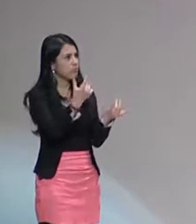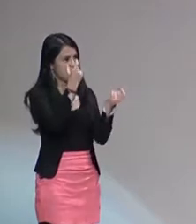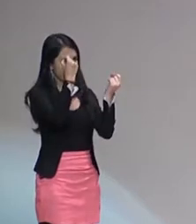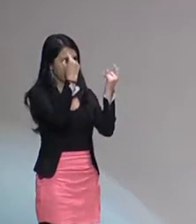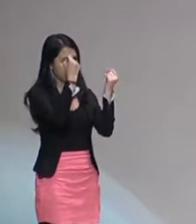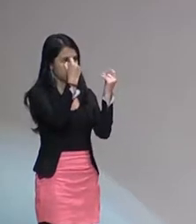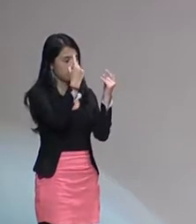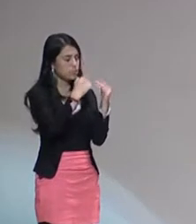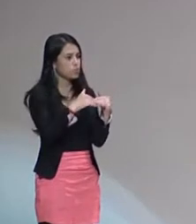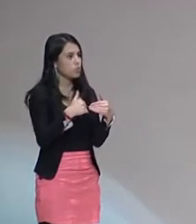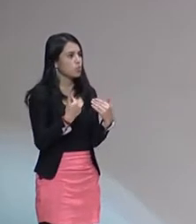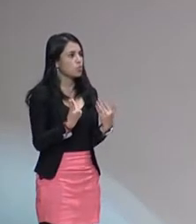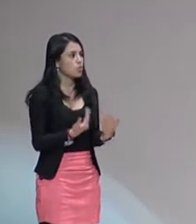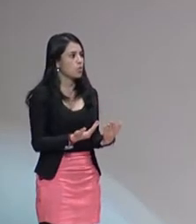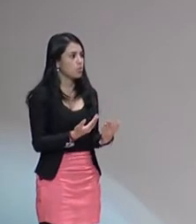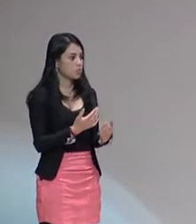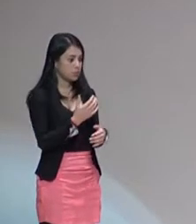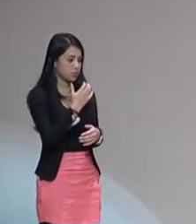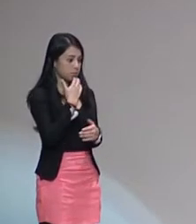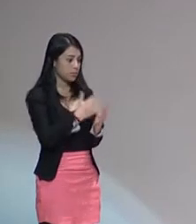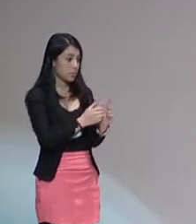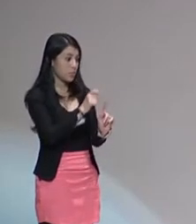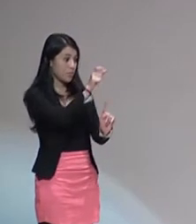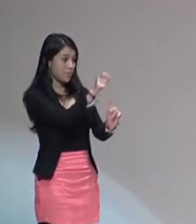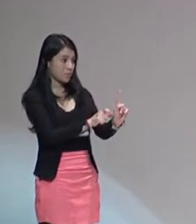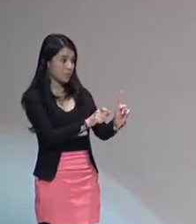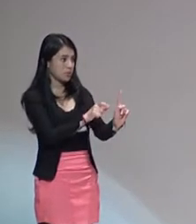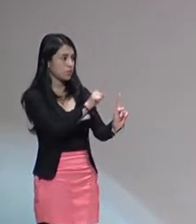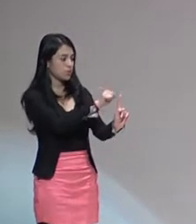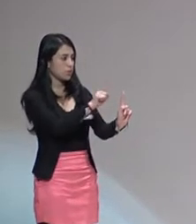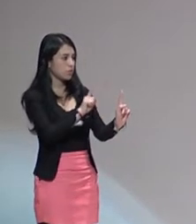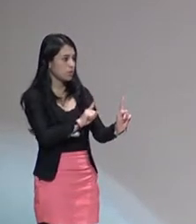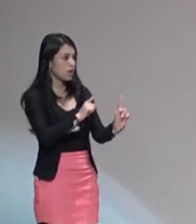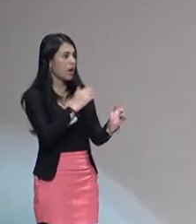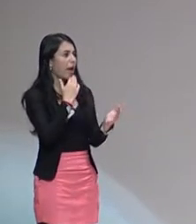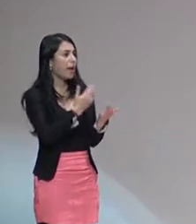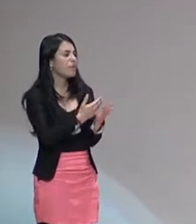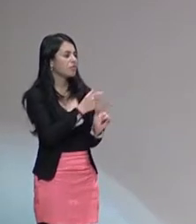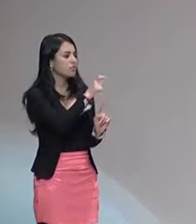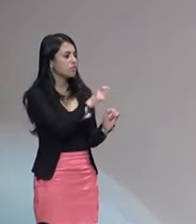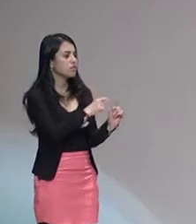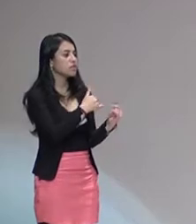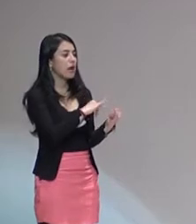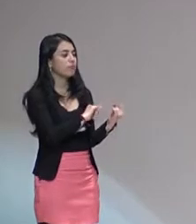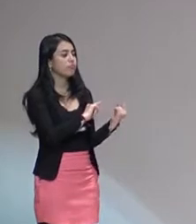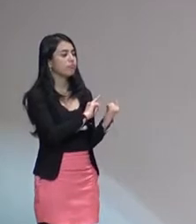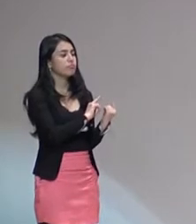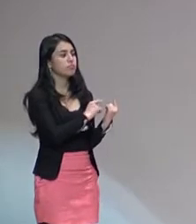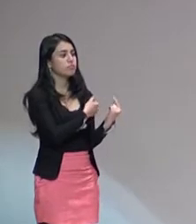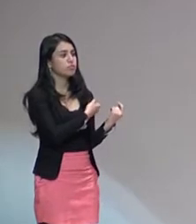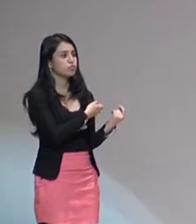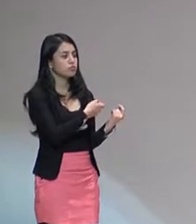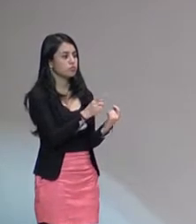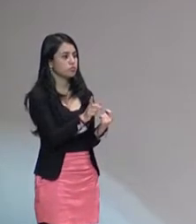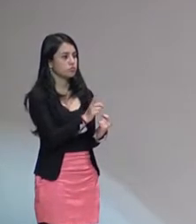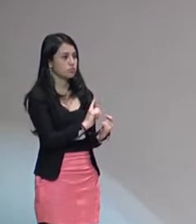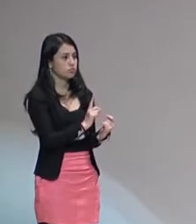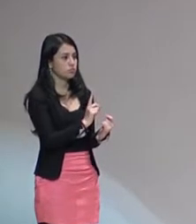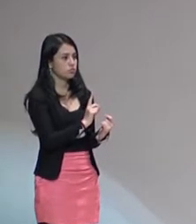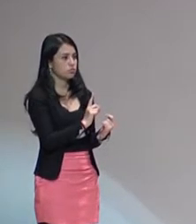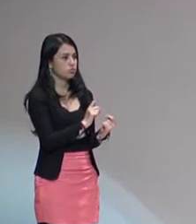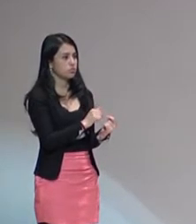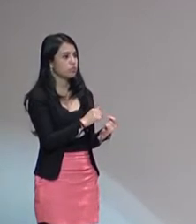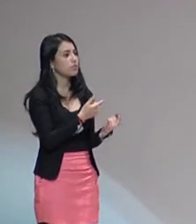cómo el prójimo no es solamente mi prójimo a mi lado,